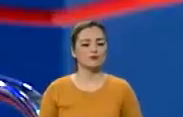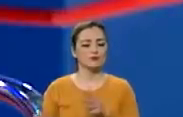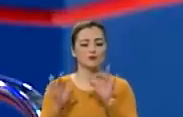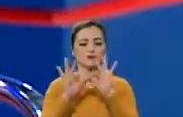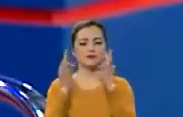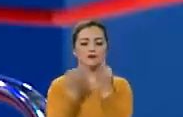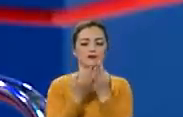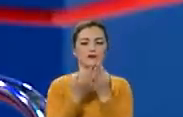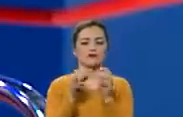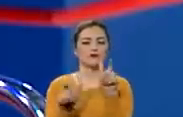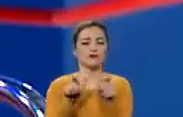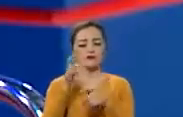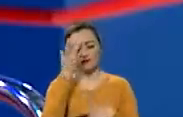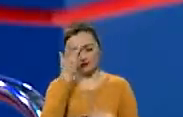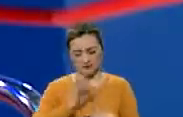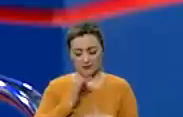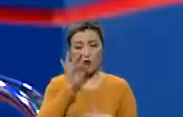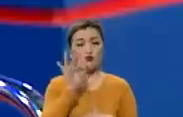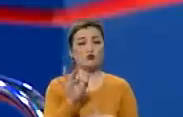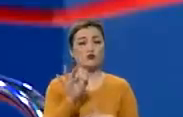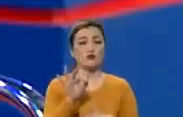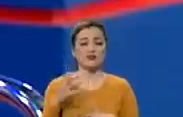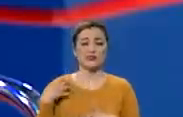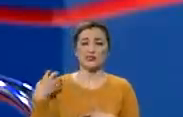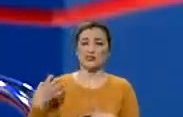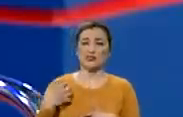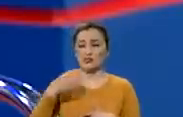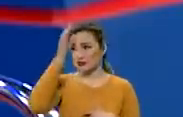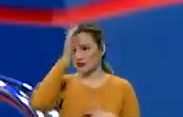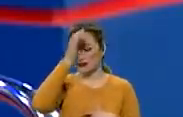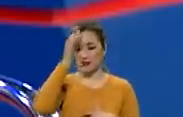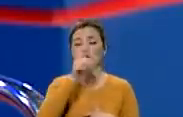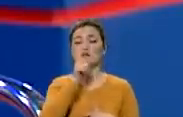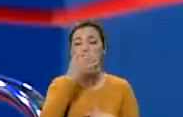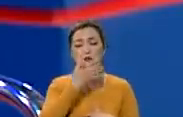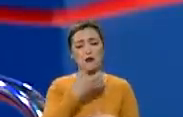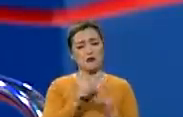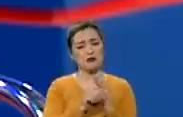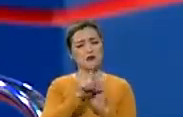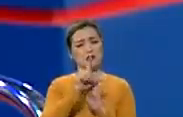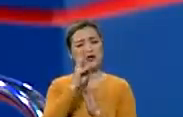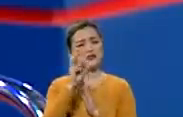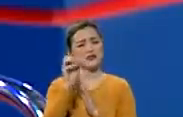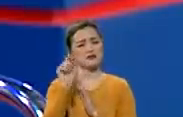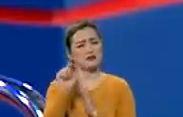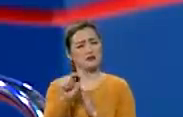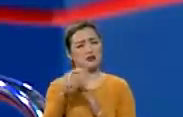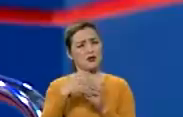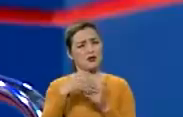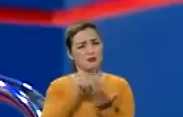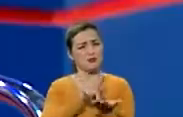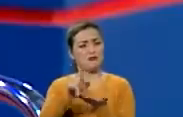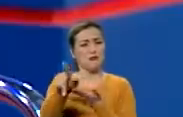de pacientes con COVID-19 se quejan por los costos excesivos en una clínica privada de Ambato. Más de $60,000 tuvieron